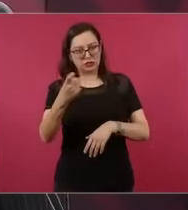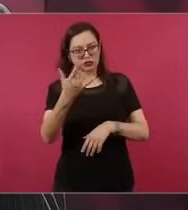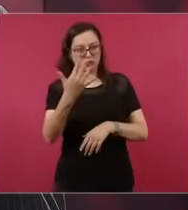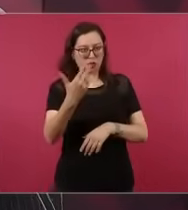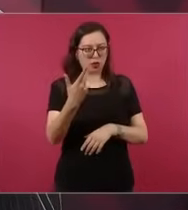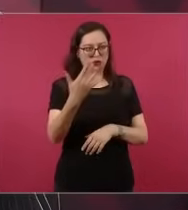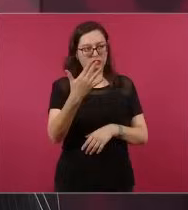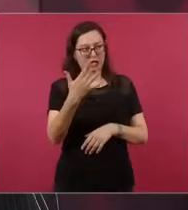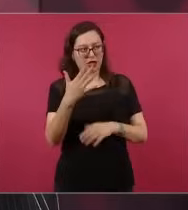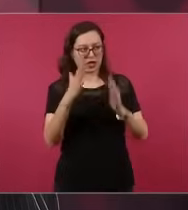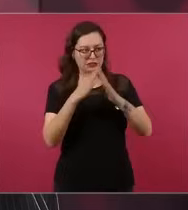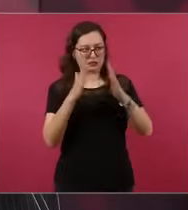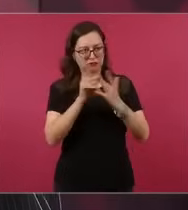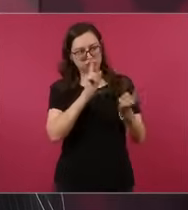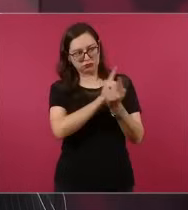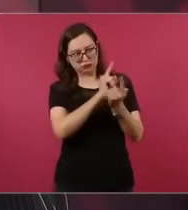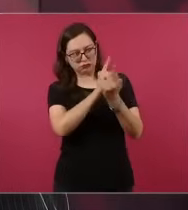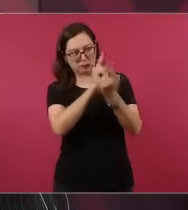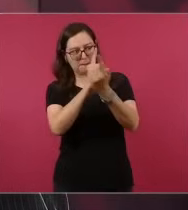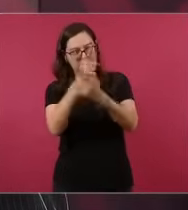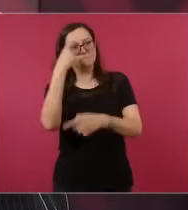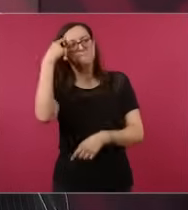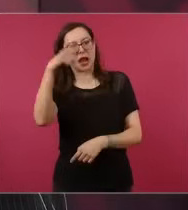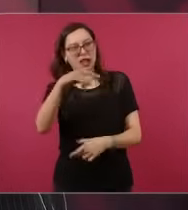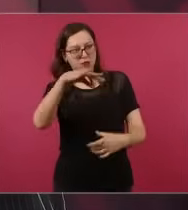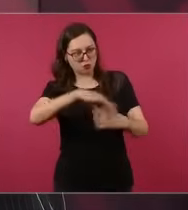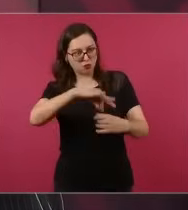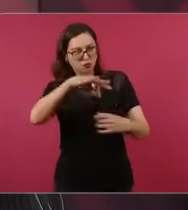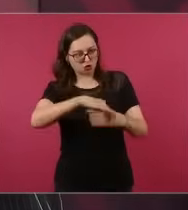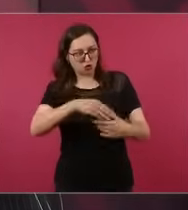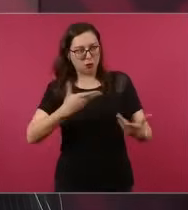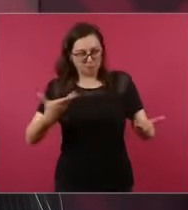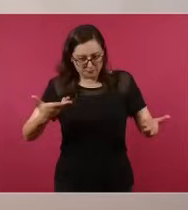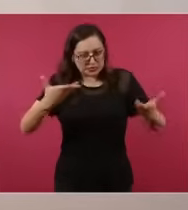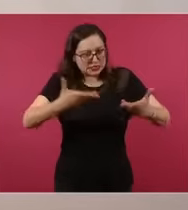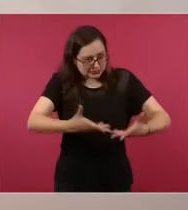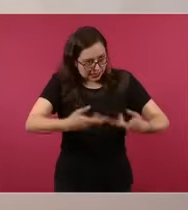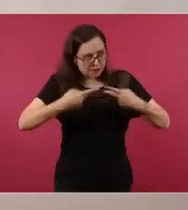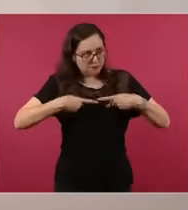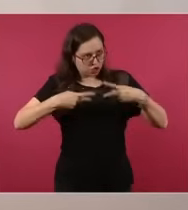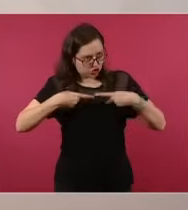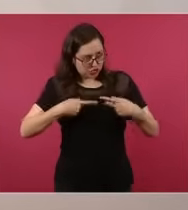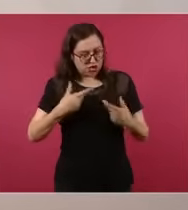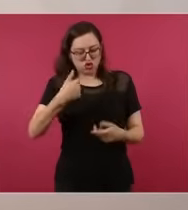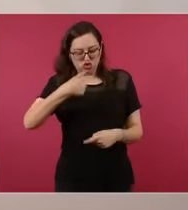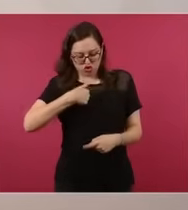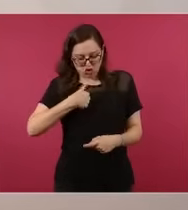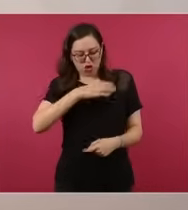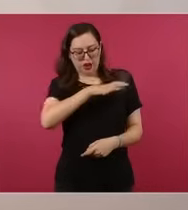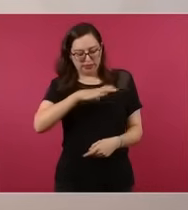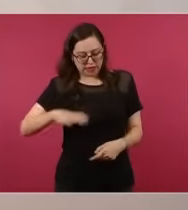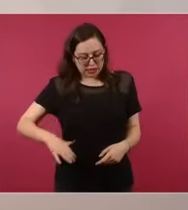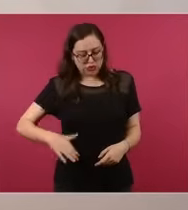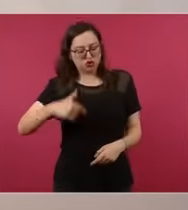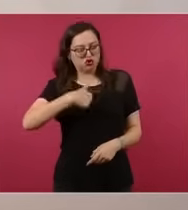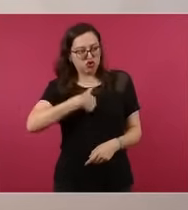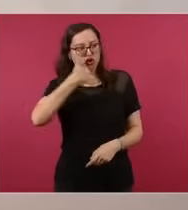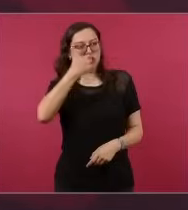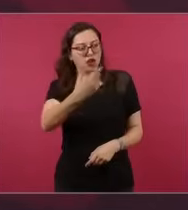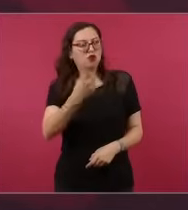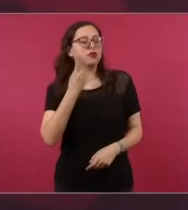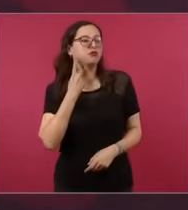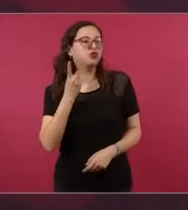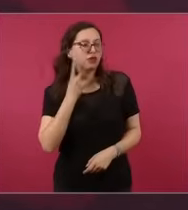Soy fulano de tal, soy candidato a diputado federal, aquí le dejo